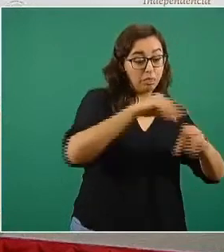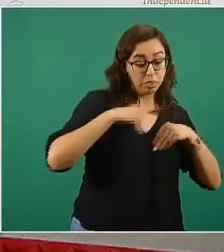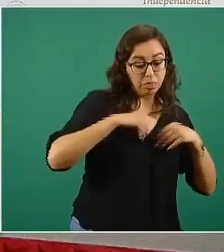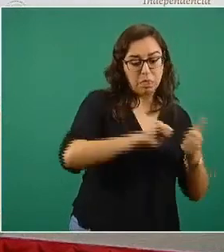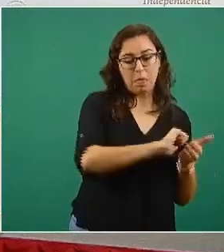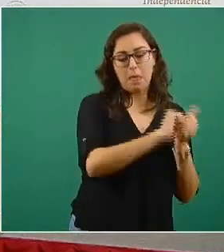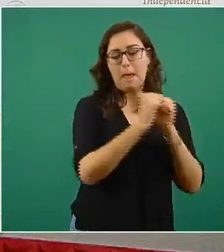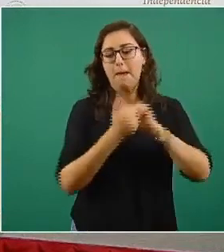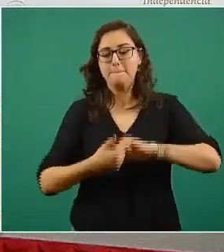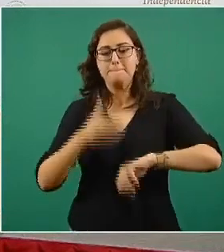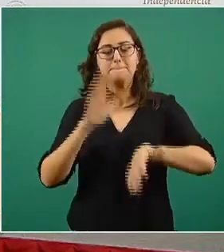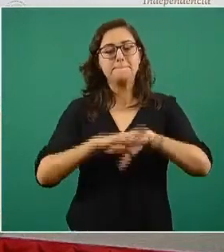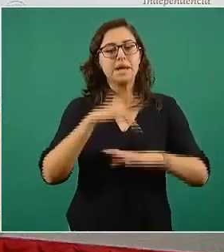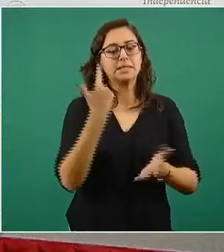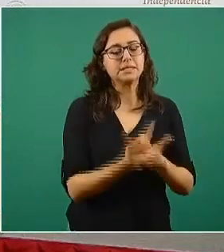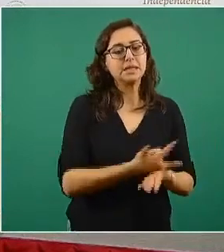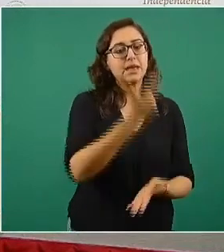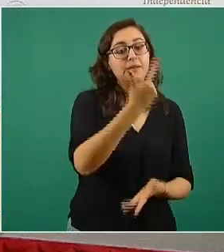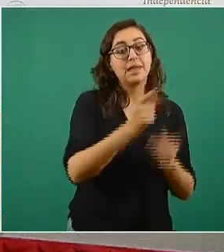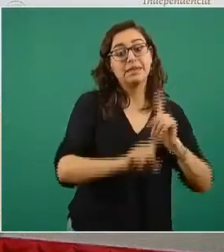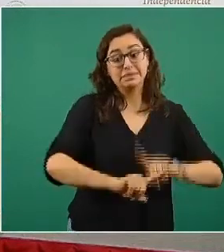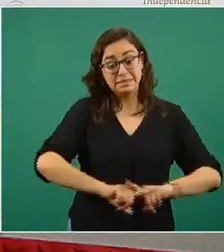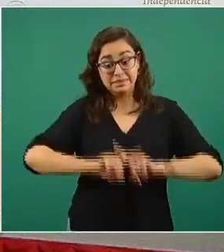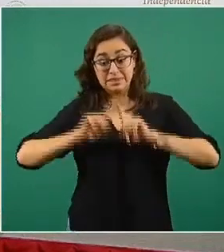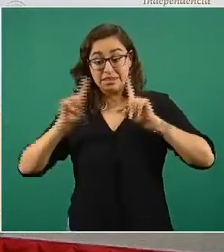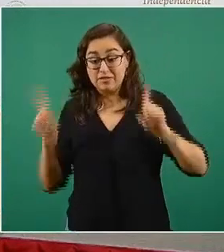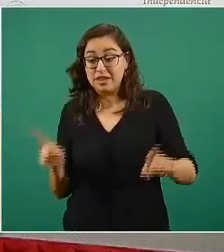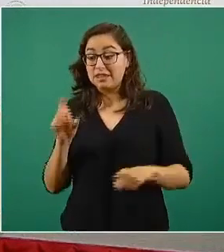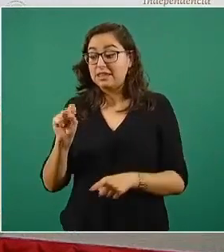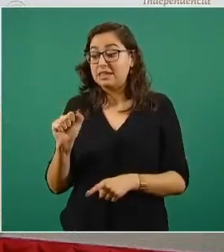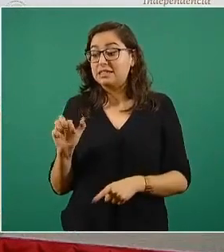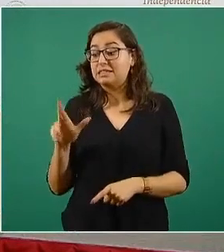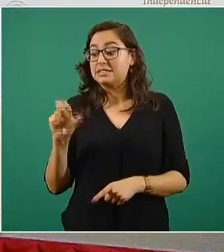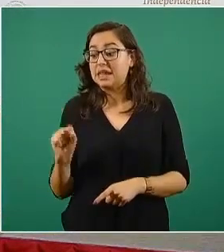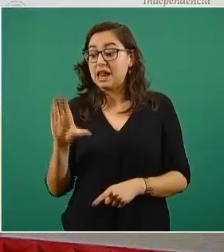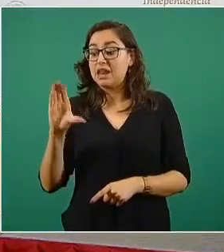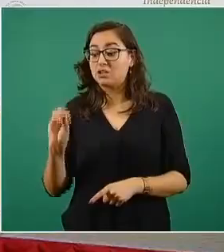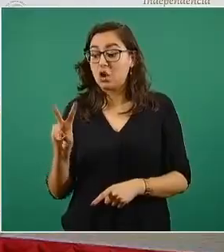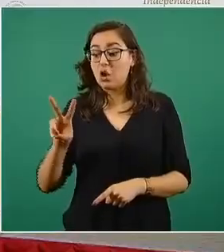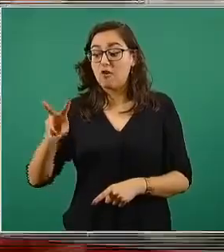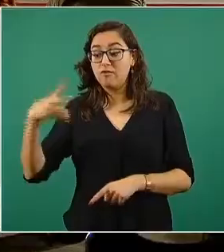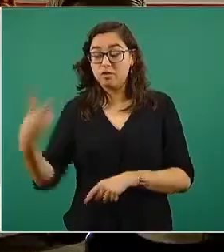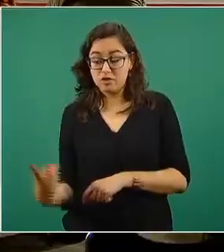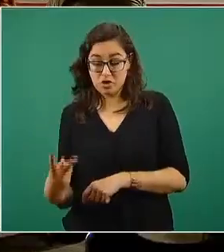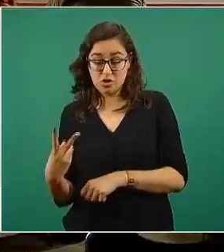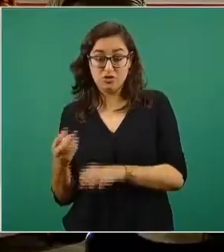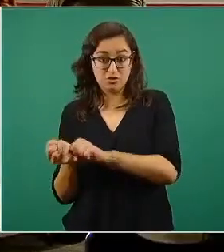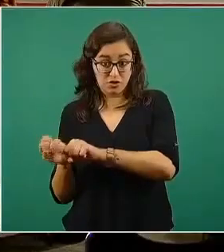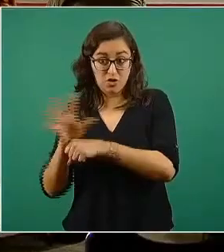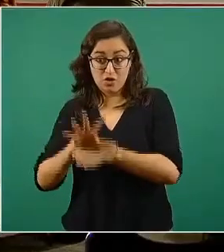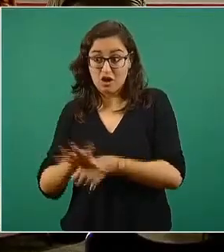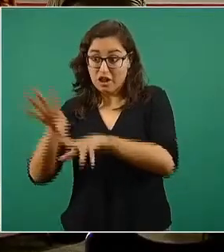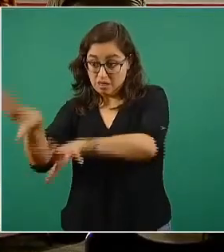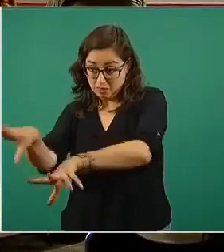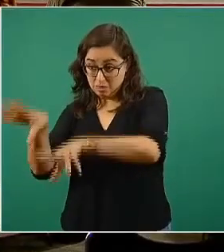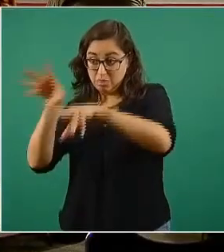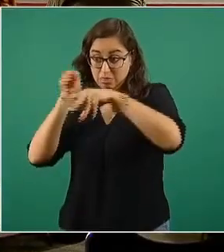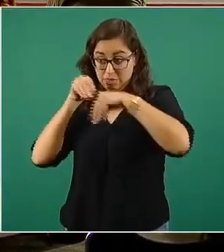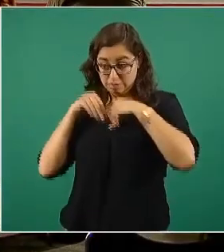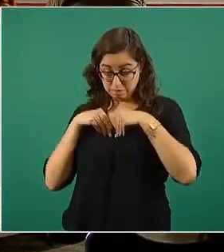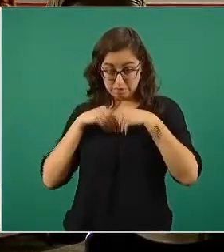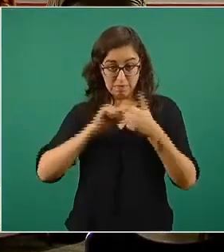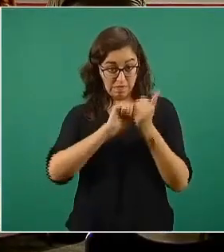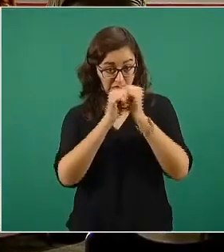cambio, muy afortunadamente, para el caso del virus SARS-CoV-2, no se ha encontrado que el embarazo por sí